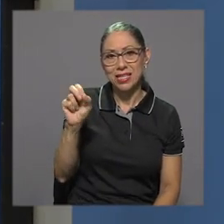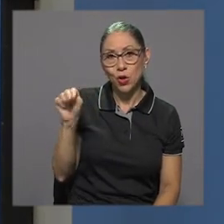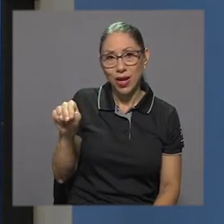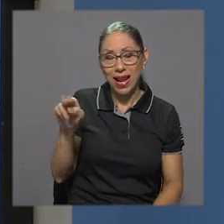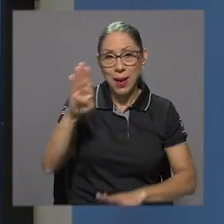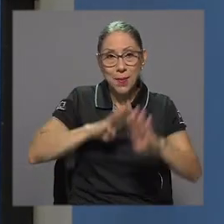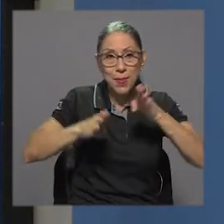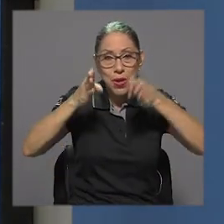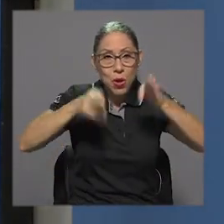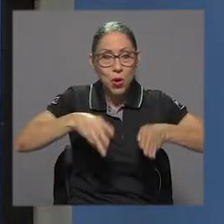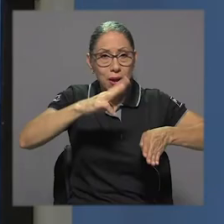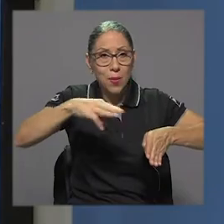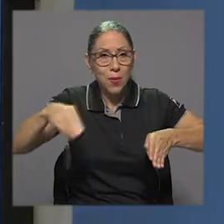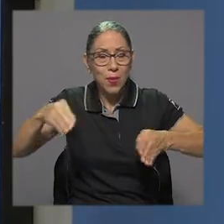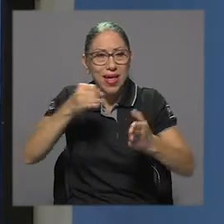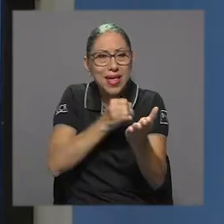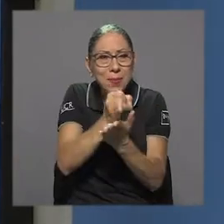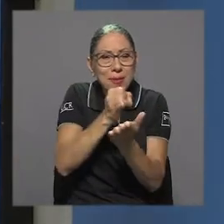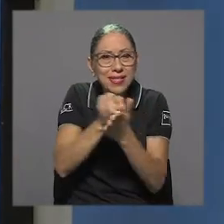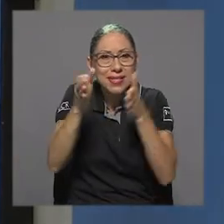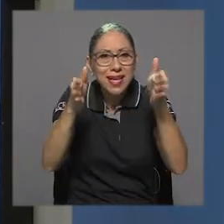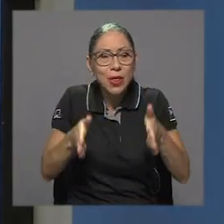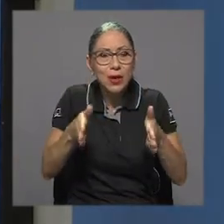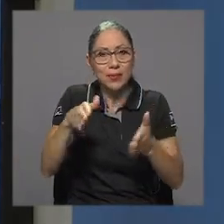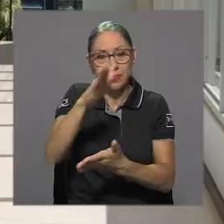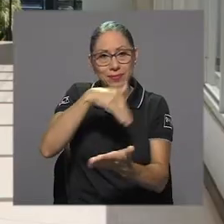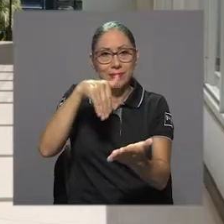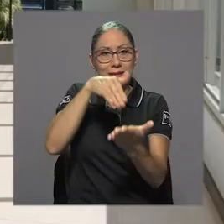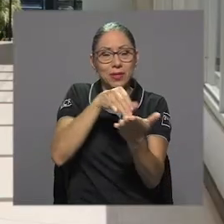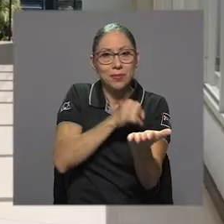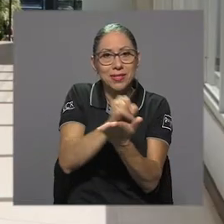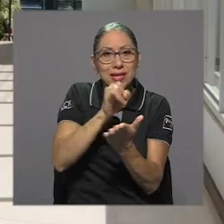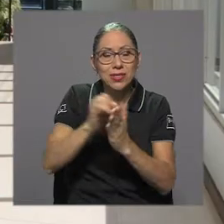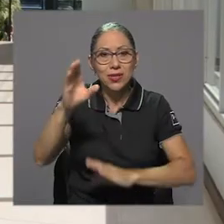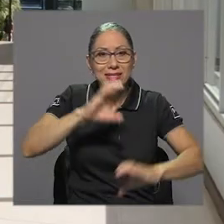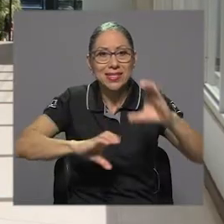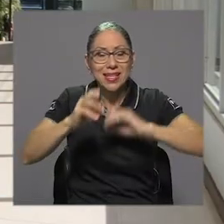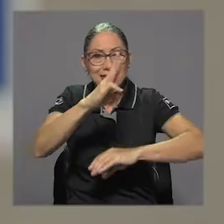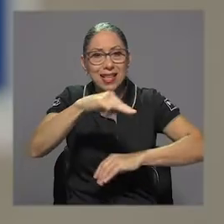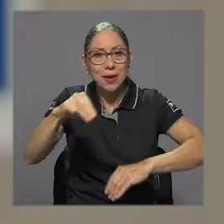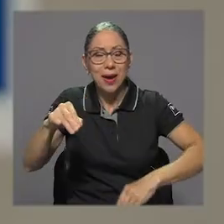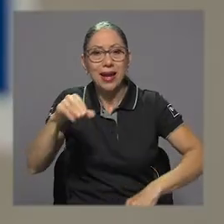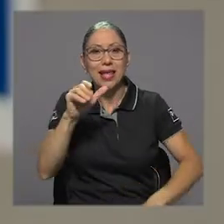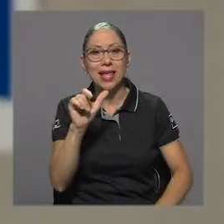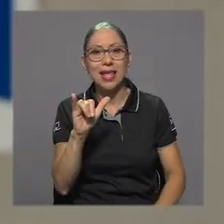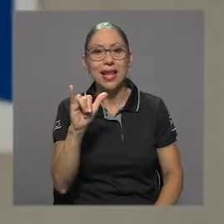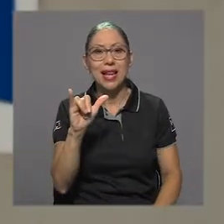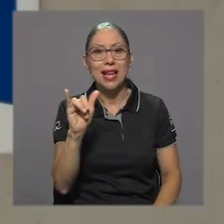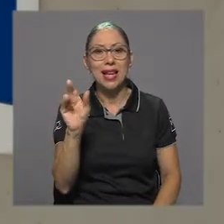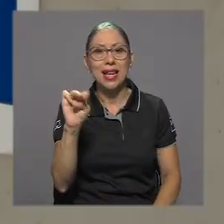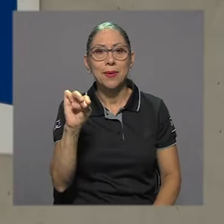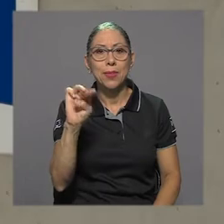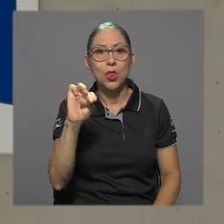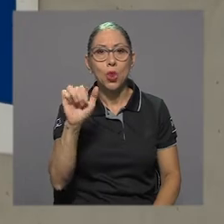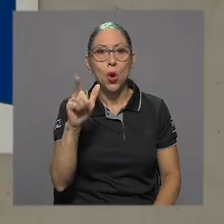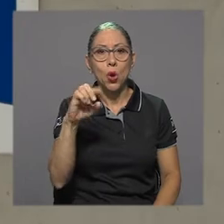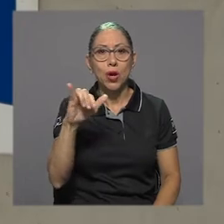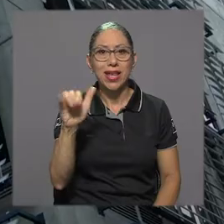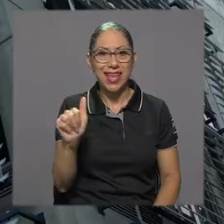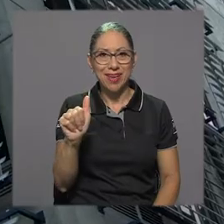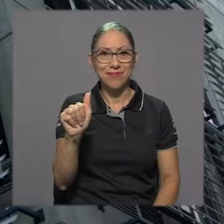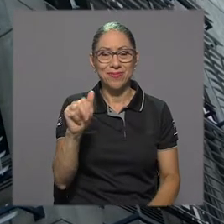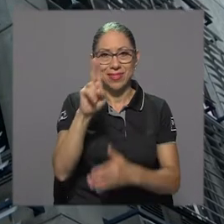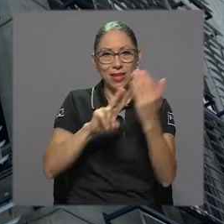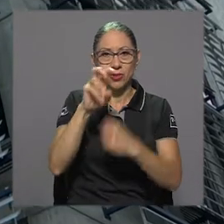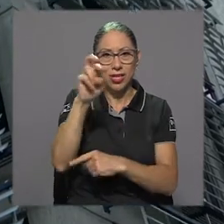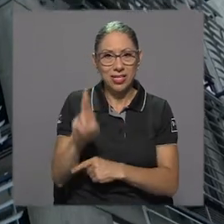Celeste Sánchez Noguera, bióloga marina e investigadora del Centro de Investigación en Ciencias del Mar y Limnología CIMAR